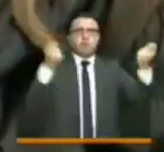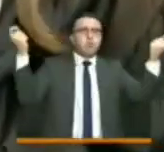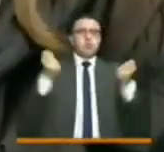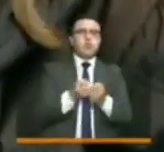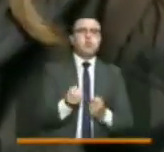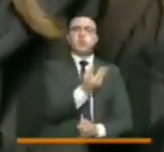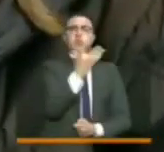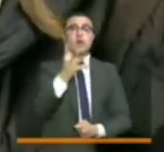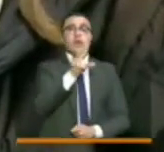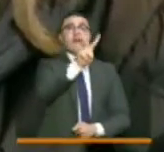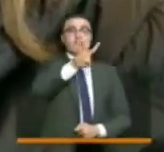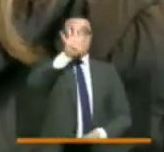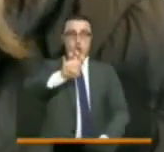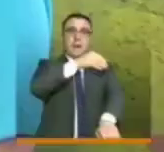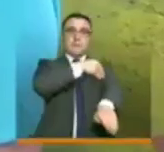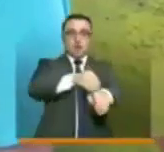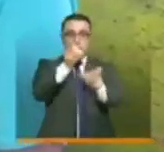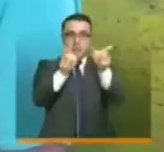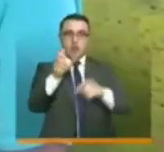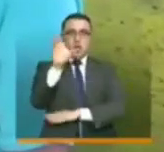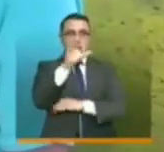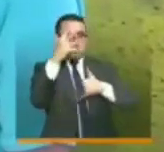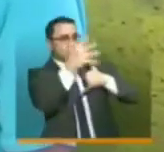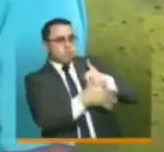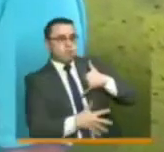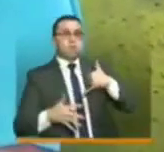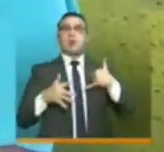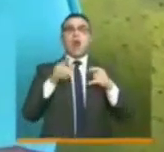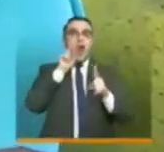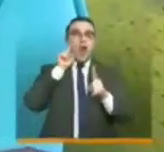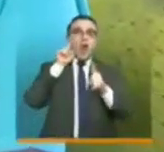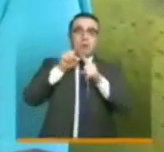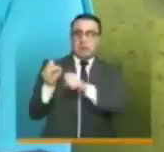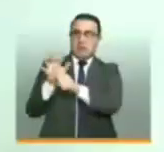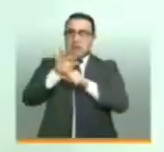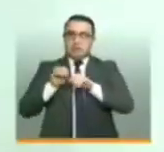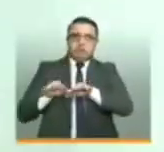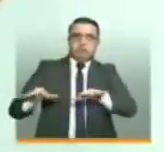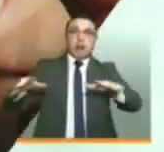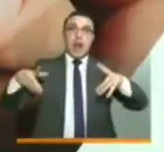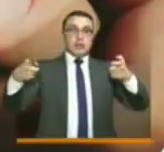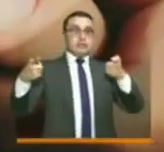29 millones de colombianos para tener un mayor manejo de los efectos de la pandemia.